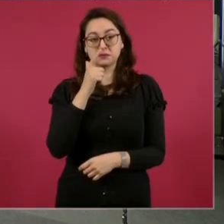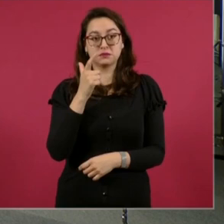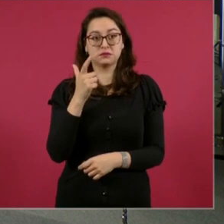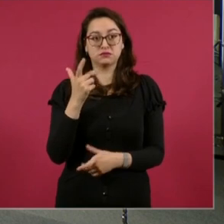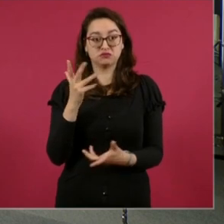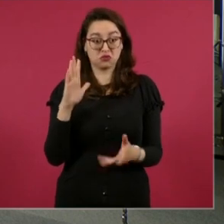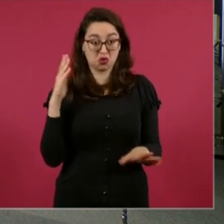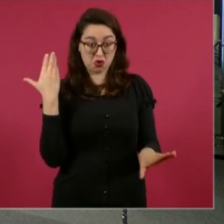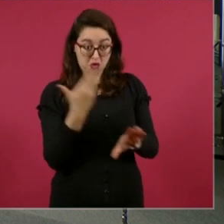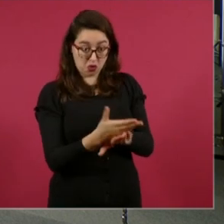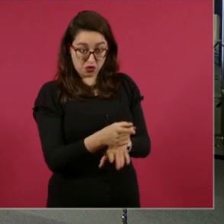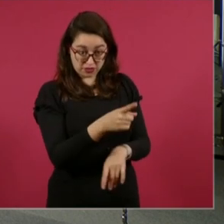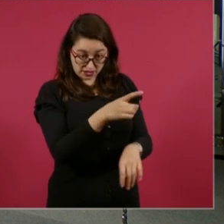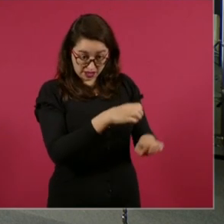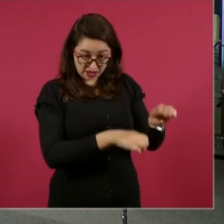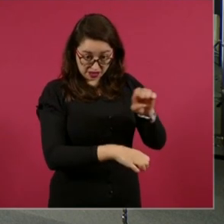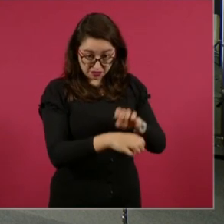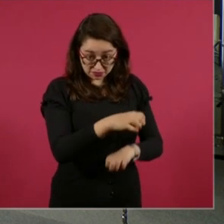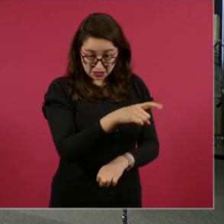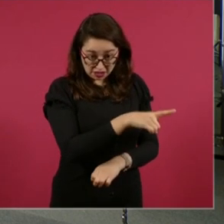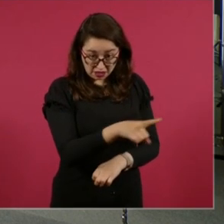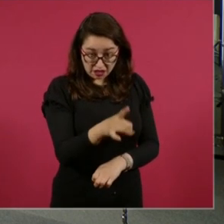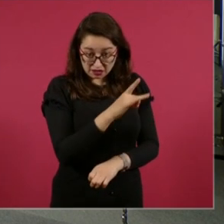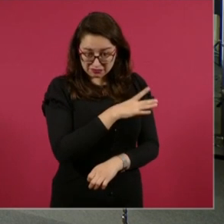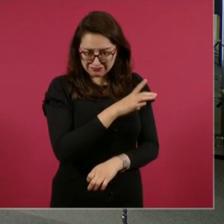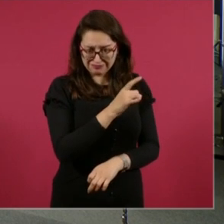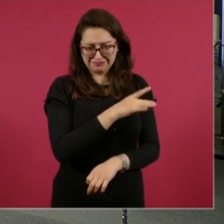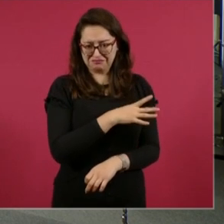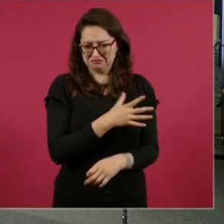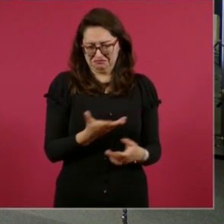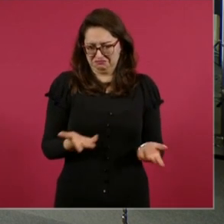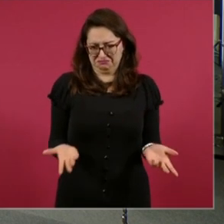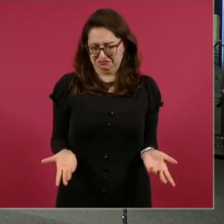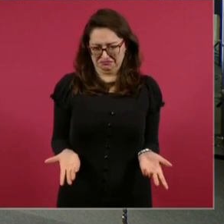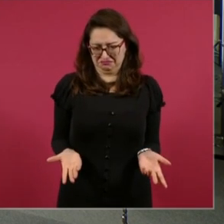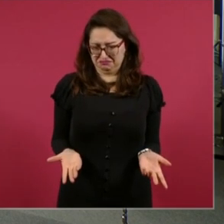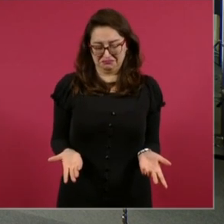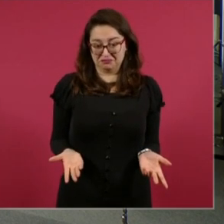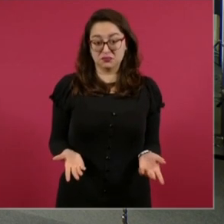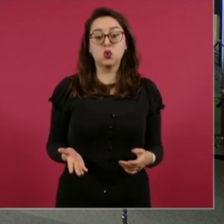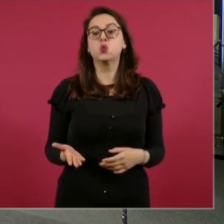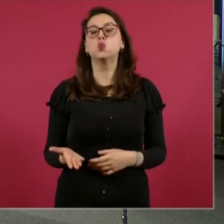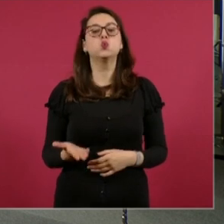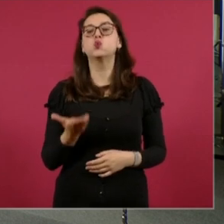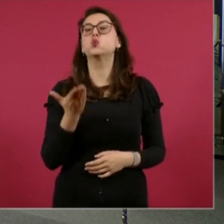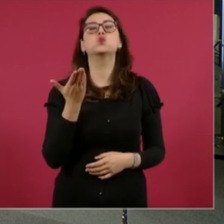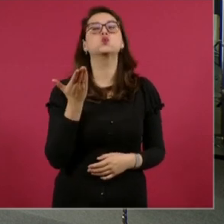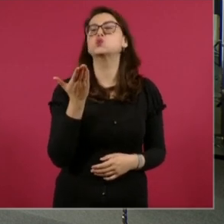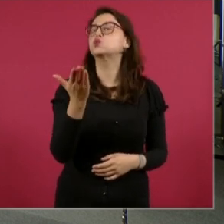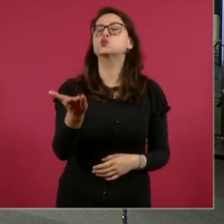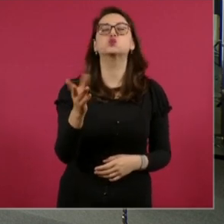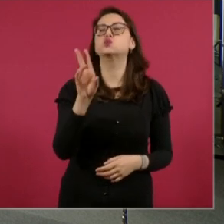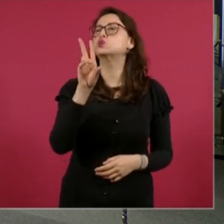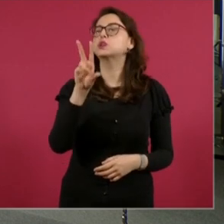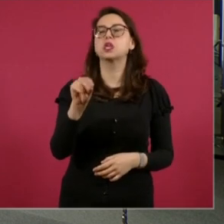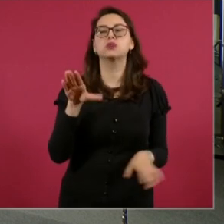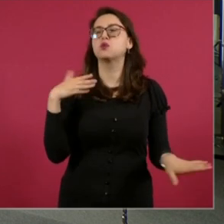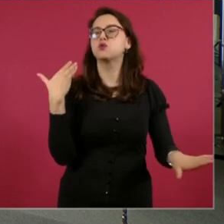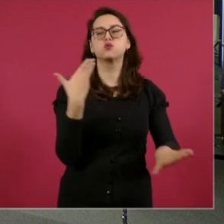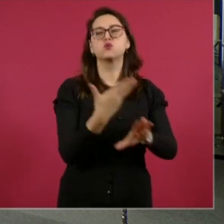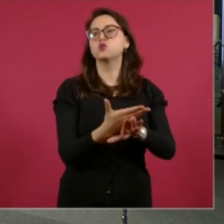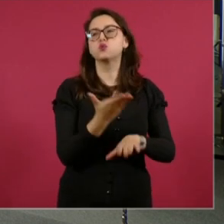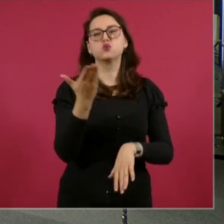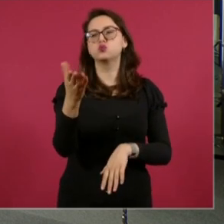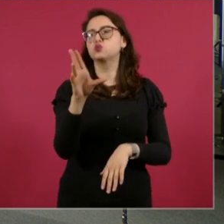castigamos o reprimimos o no No, usted no. Aplicamos represalias a nadie. Usted